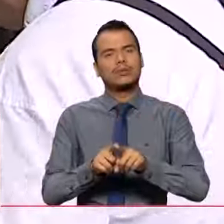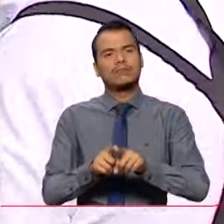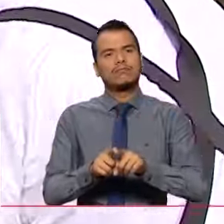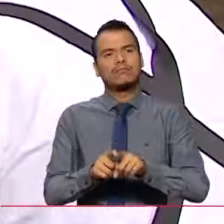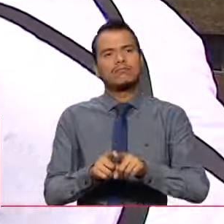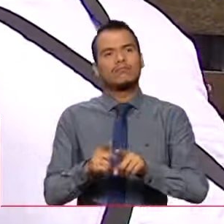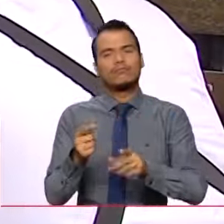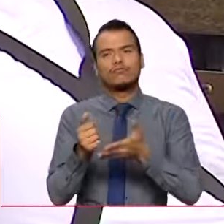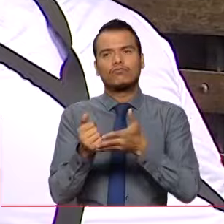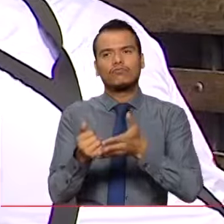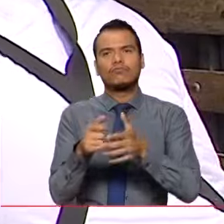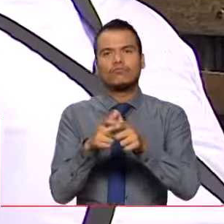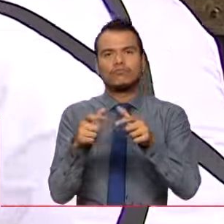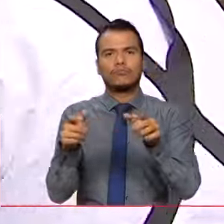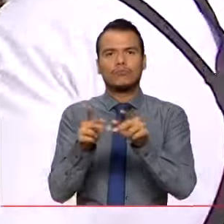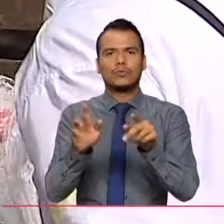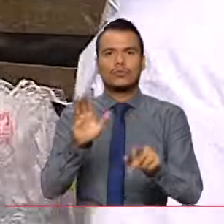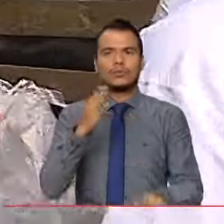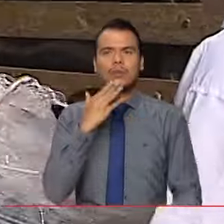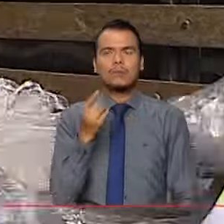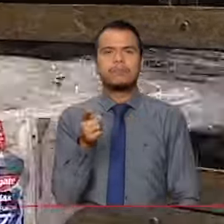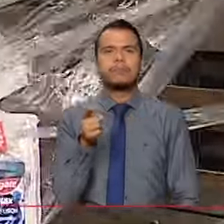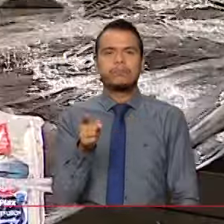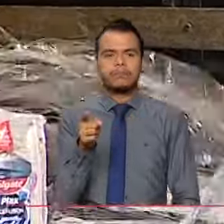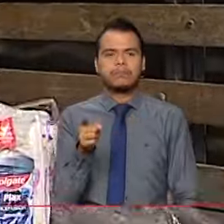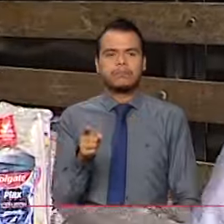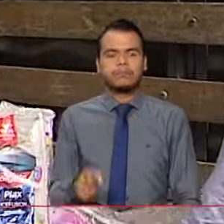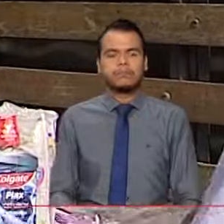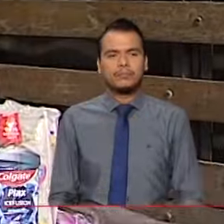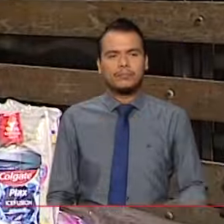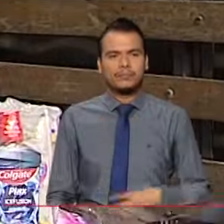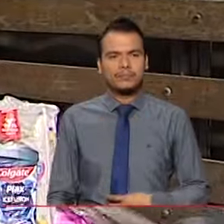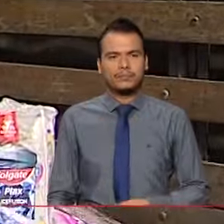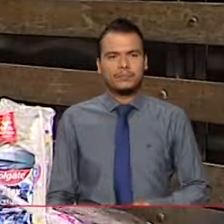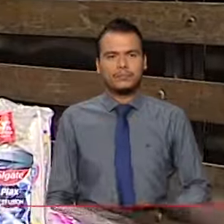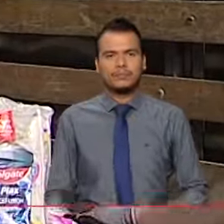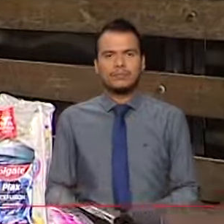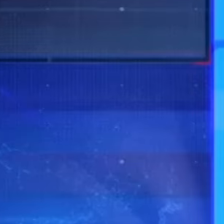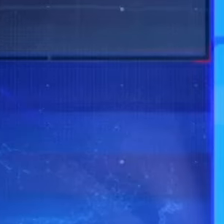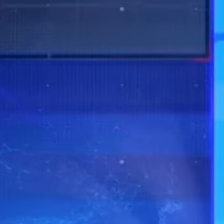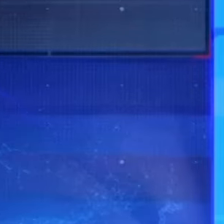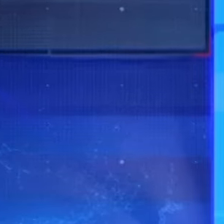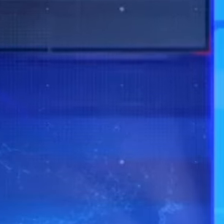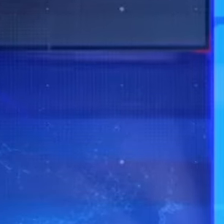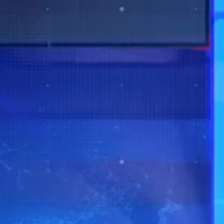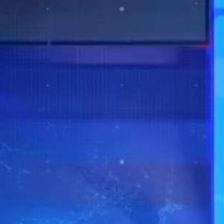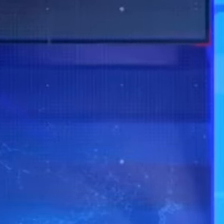de estas ayudas a quienes más lo necesitan, en este caso la población carcelaria.